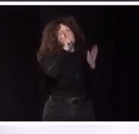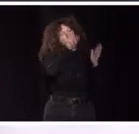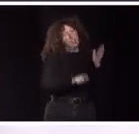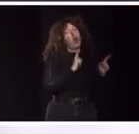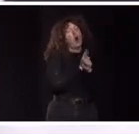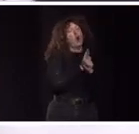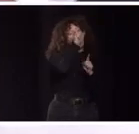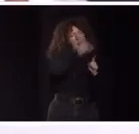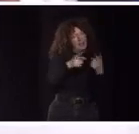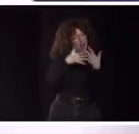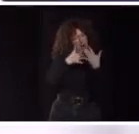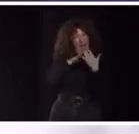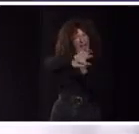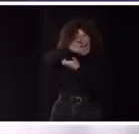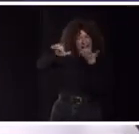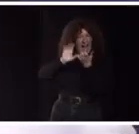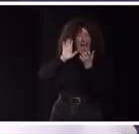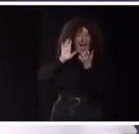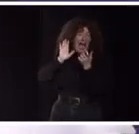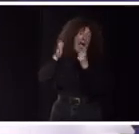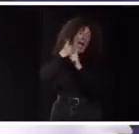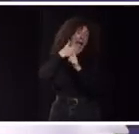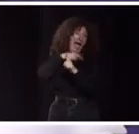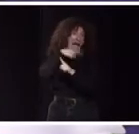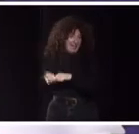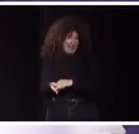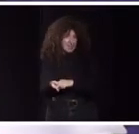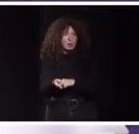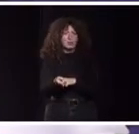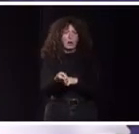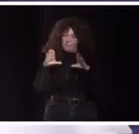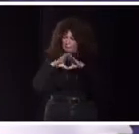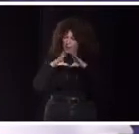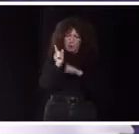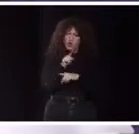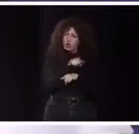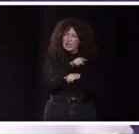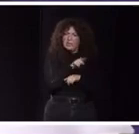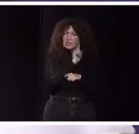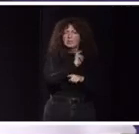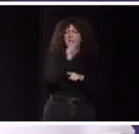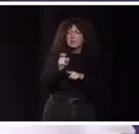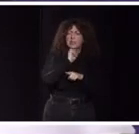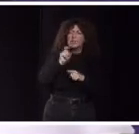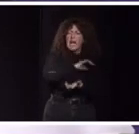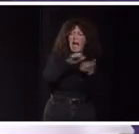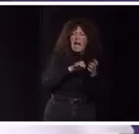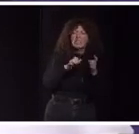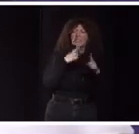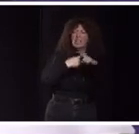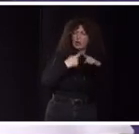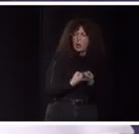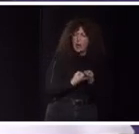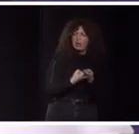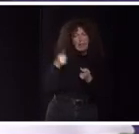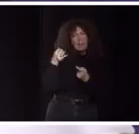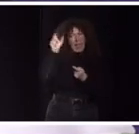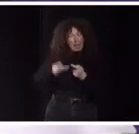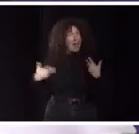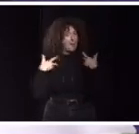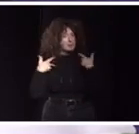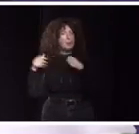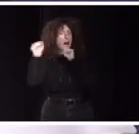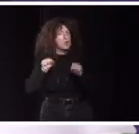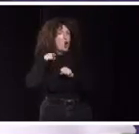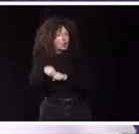agresor? Y había 4 feministas allí diciendo sí, sí, esto es una agresión sexual y vamos a proteger a la víctima. Si no